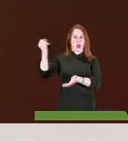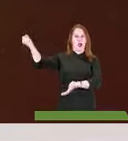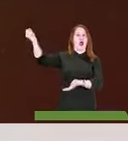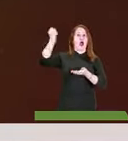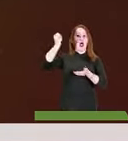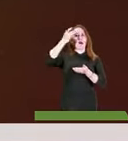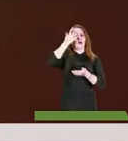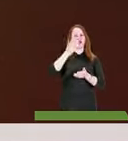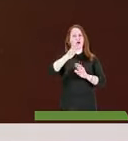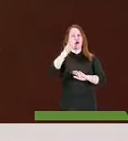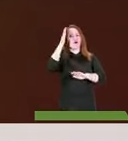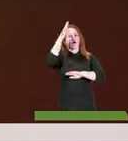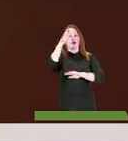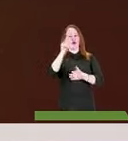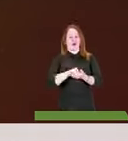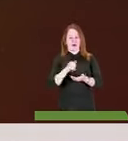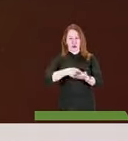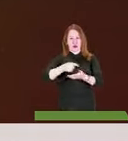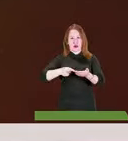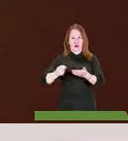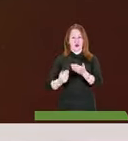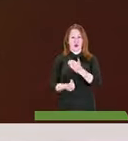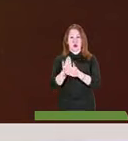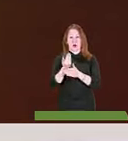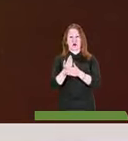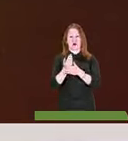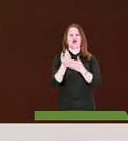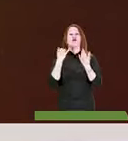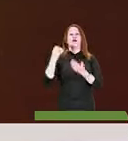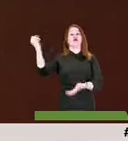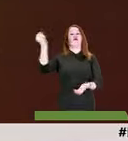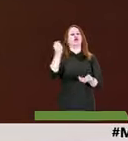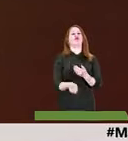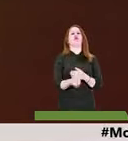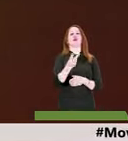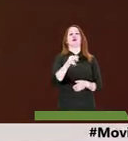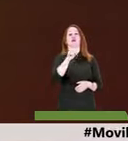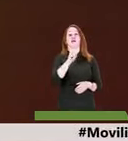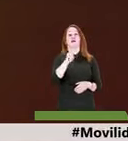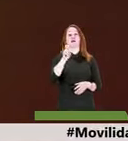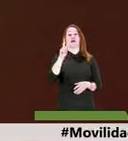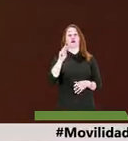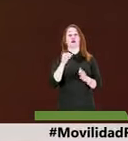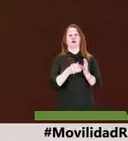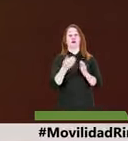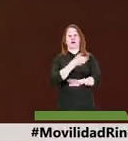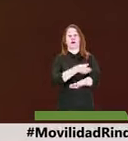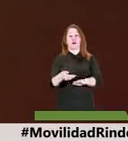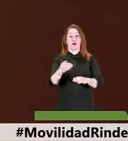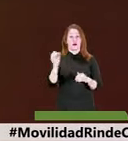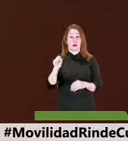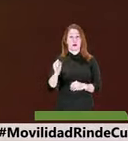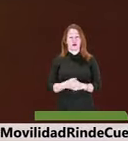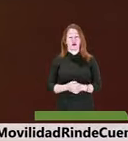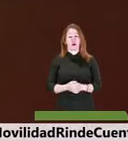vigencias futuras para suscribir nuevos contratos. Tenemos recursos por 772 mil millones de pesos. En